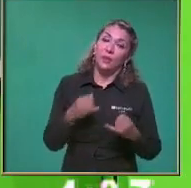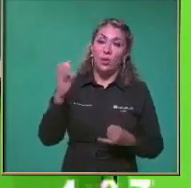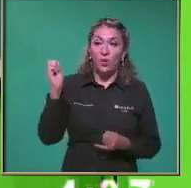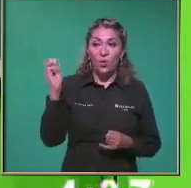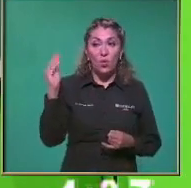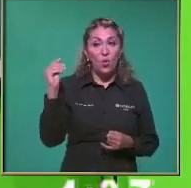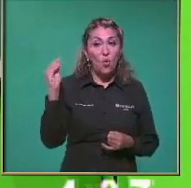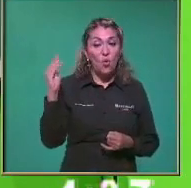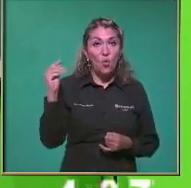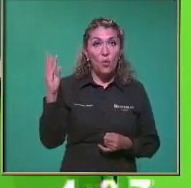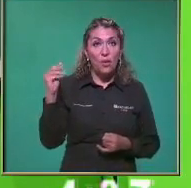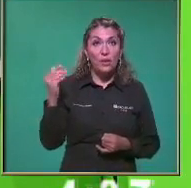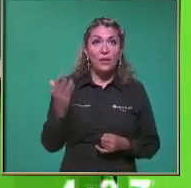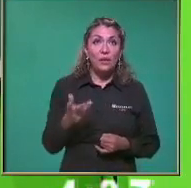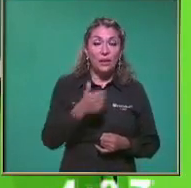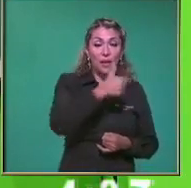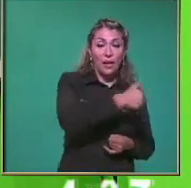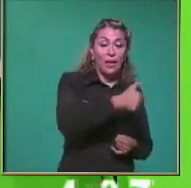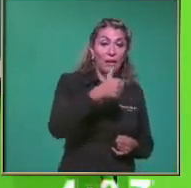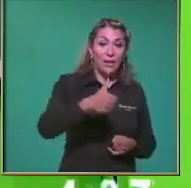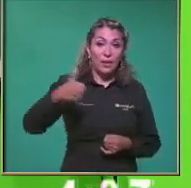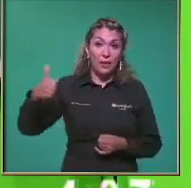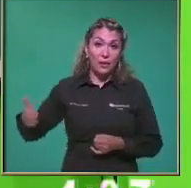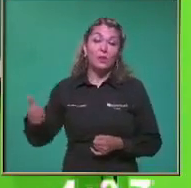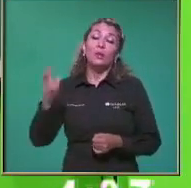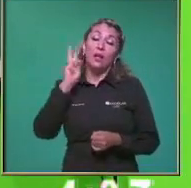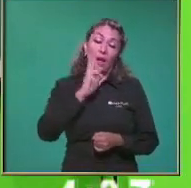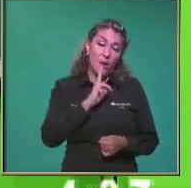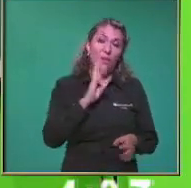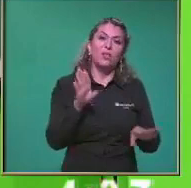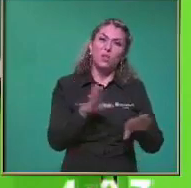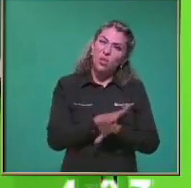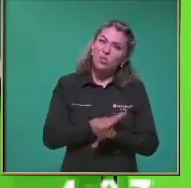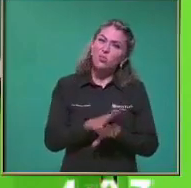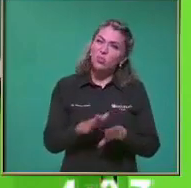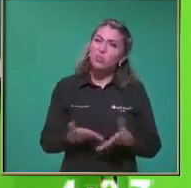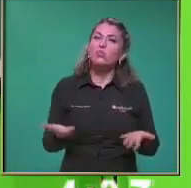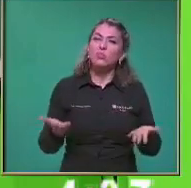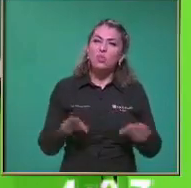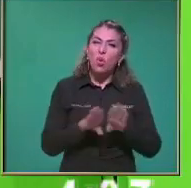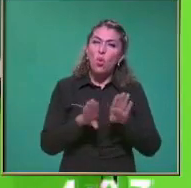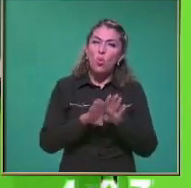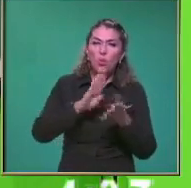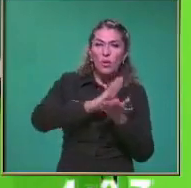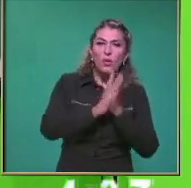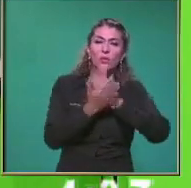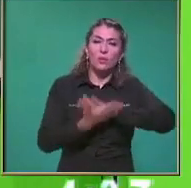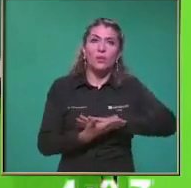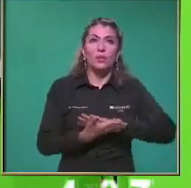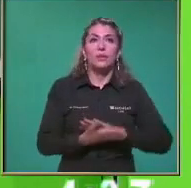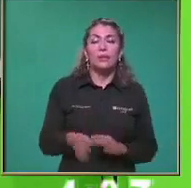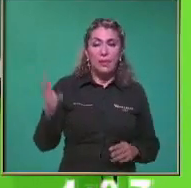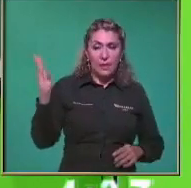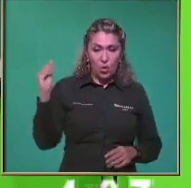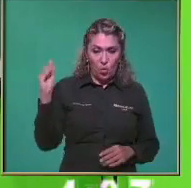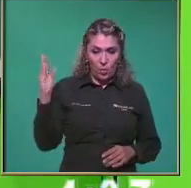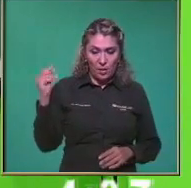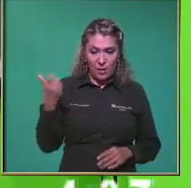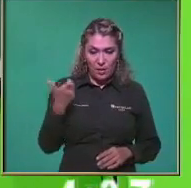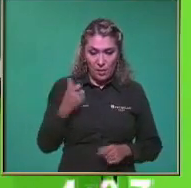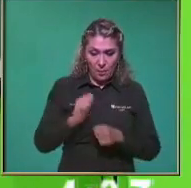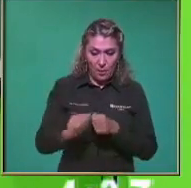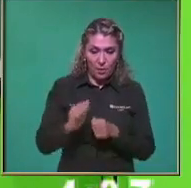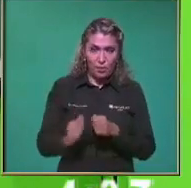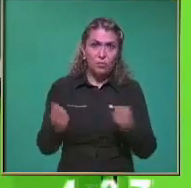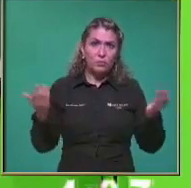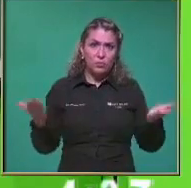pesos, ¿cuánto aportó cada uno? Vamos a ver cómo resolveríamos eso. Muy sencillo, el juego cuesta 90 pesos.